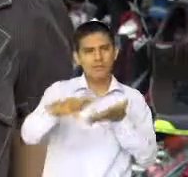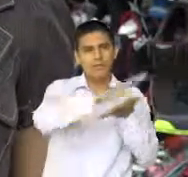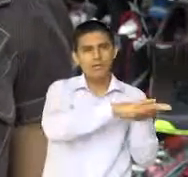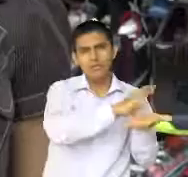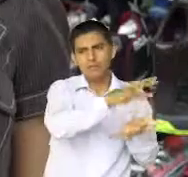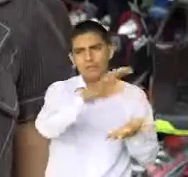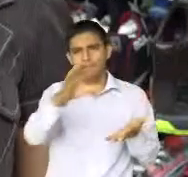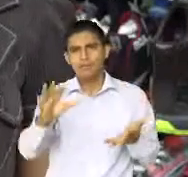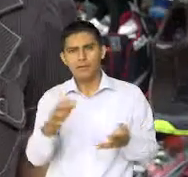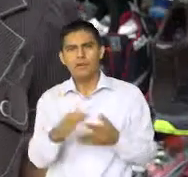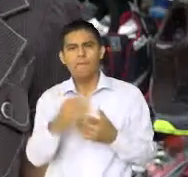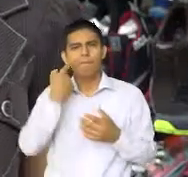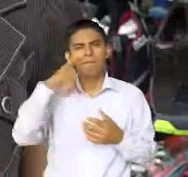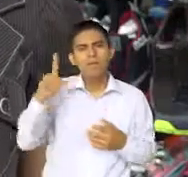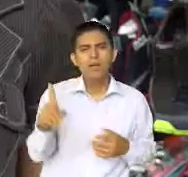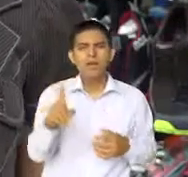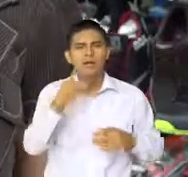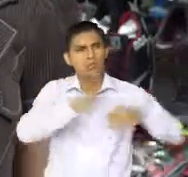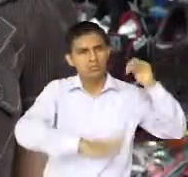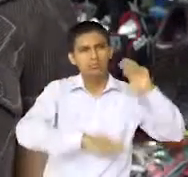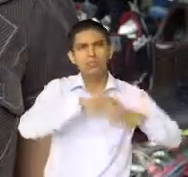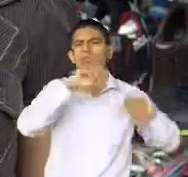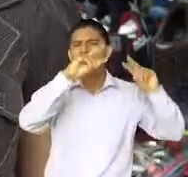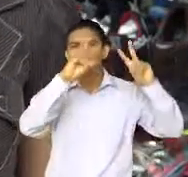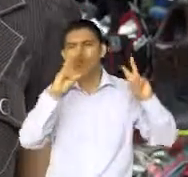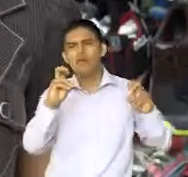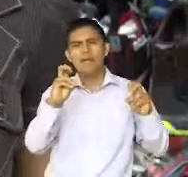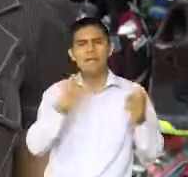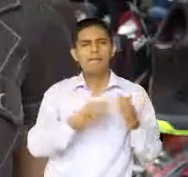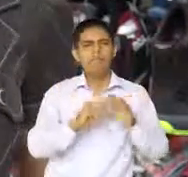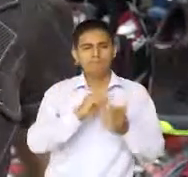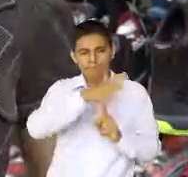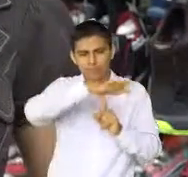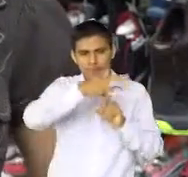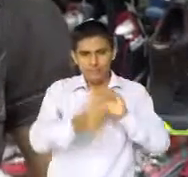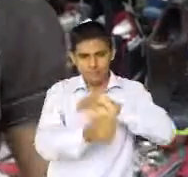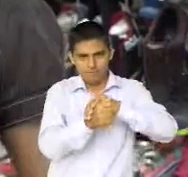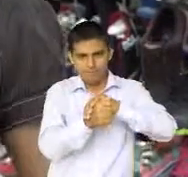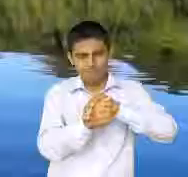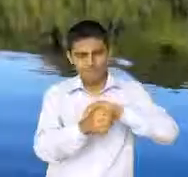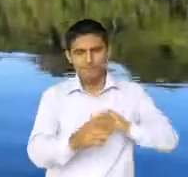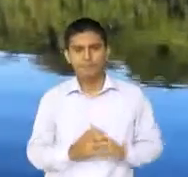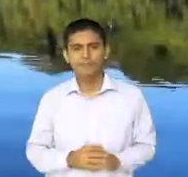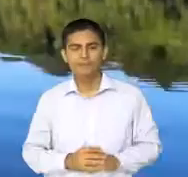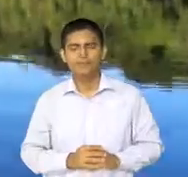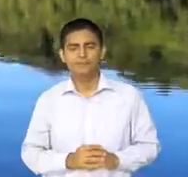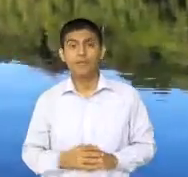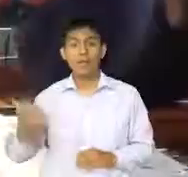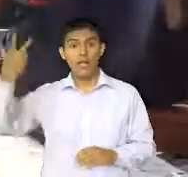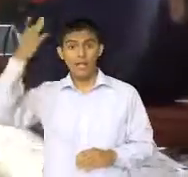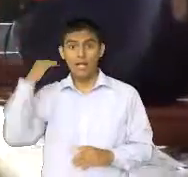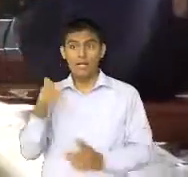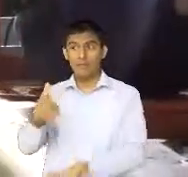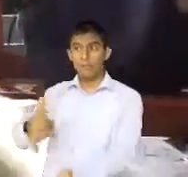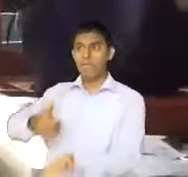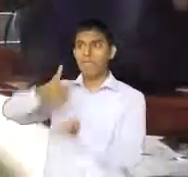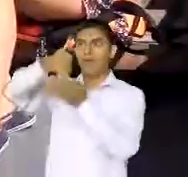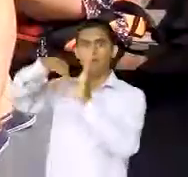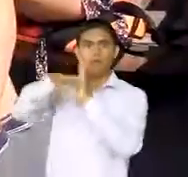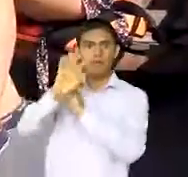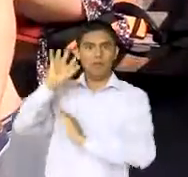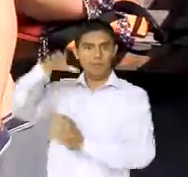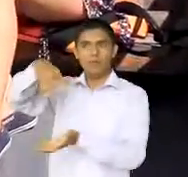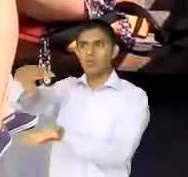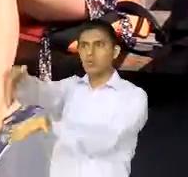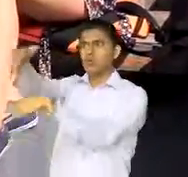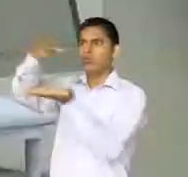barriales y gremiales para consensuar sobre las obras que se ejecutan en el Parque Perla. Luego de que el Parque Perla obtuviera el premio otorgado